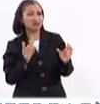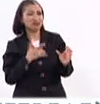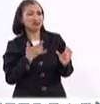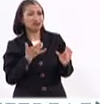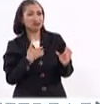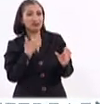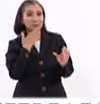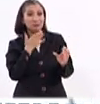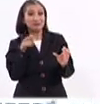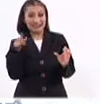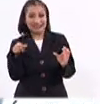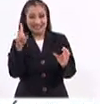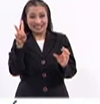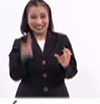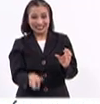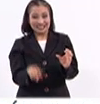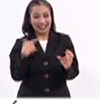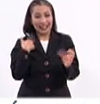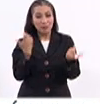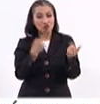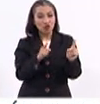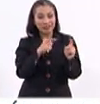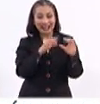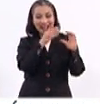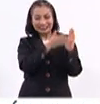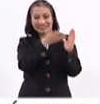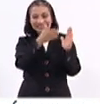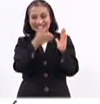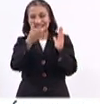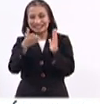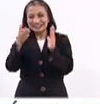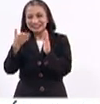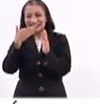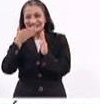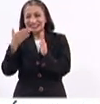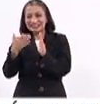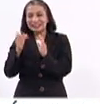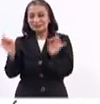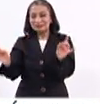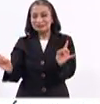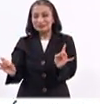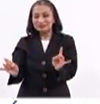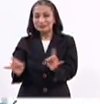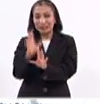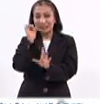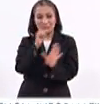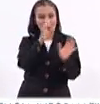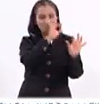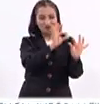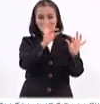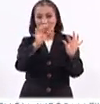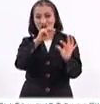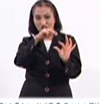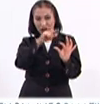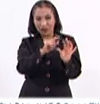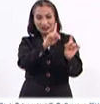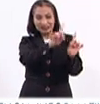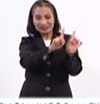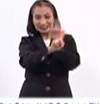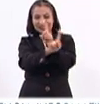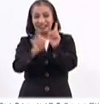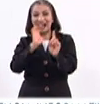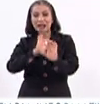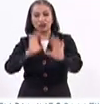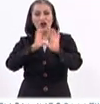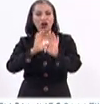Entonces, por la parte real, la pieza musical progresaba, y siempre las notas, por ejemplo, como la canción es una